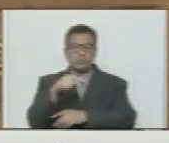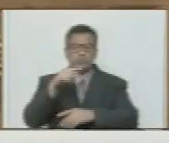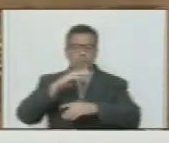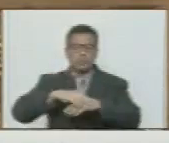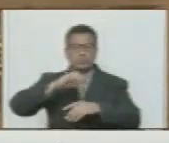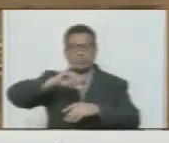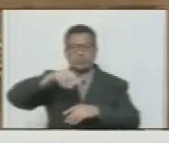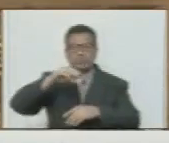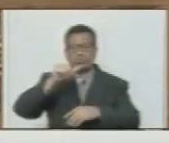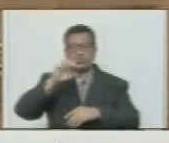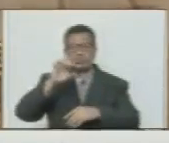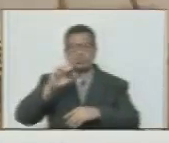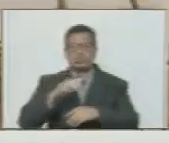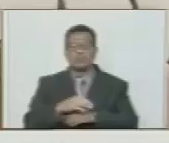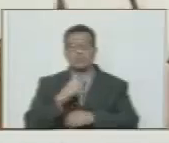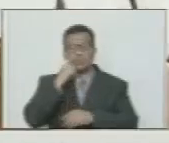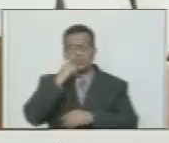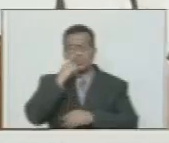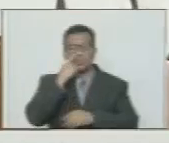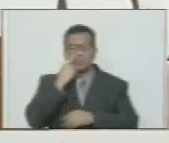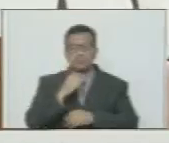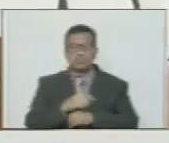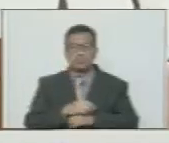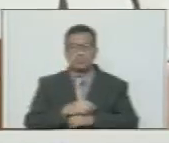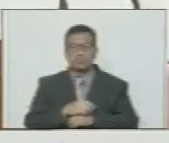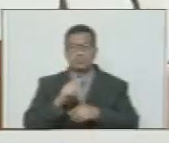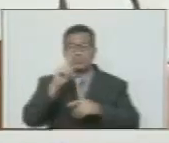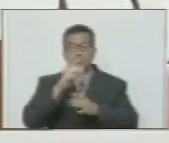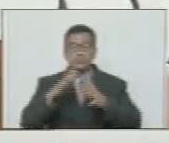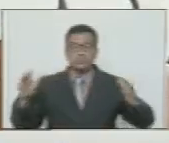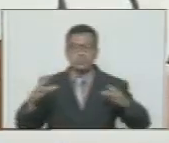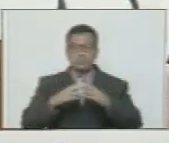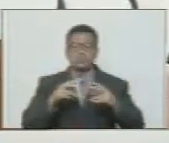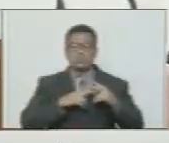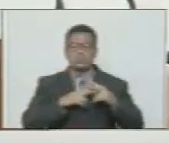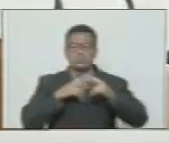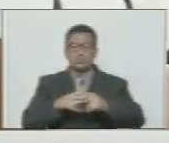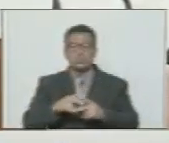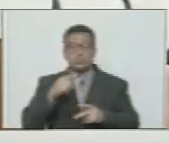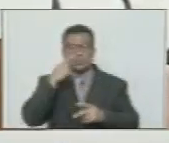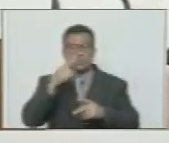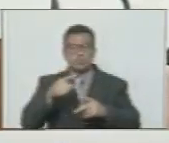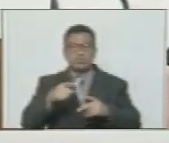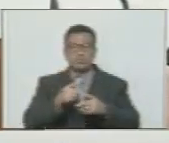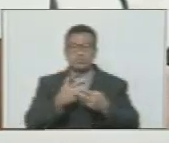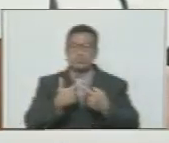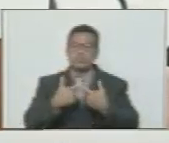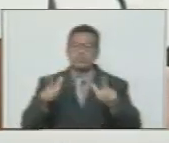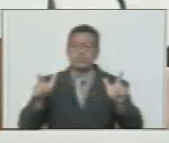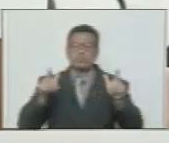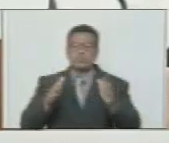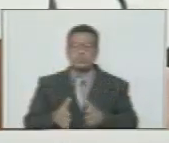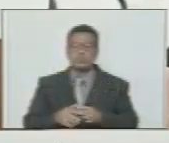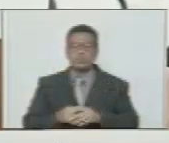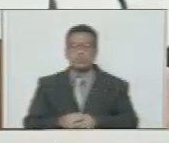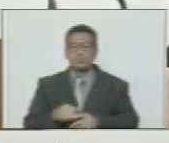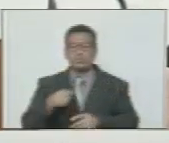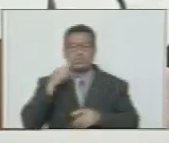tiranos, de José Félix Rivas, uno de los más grandes baluartes de la gesta